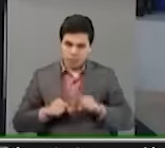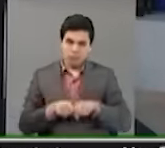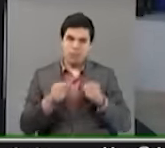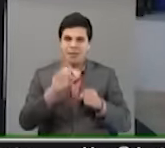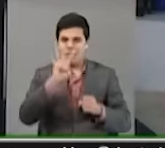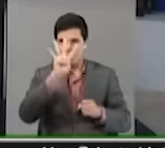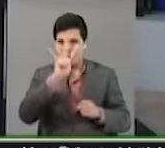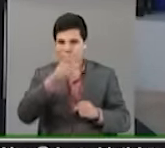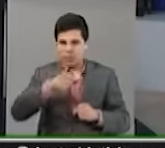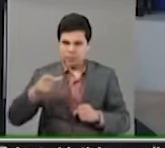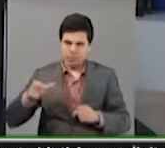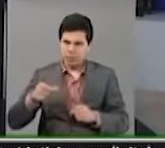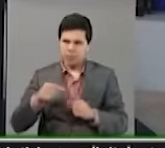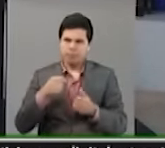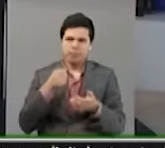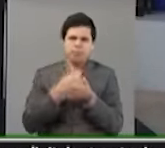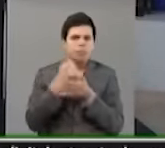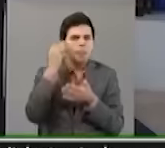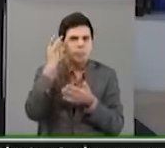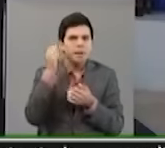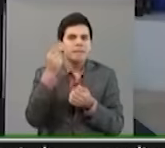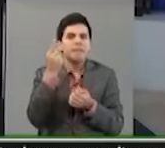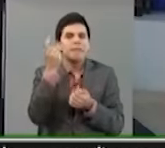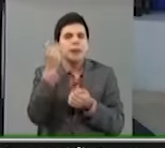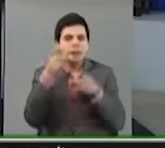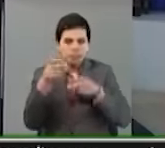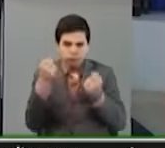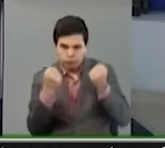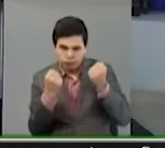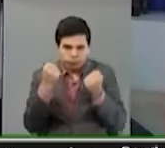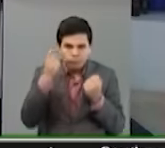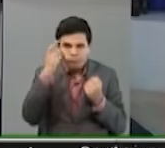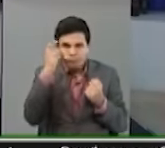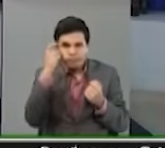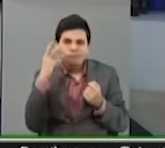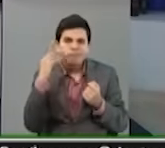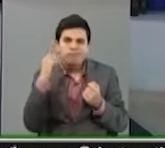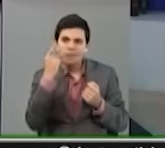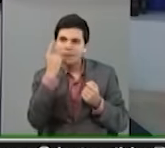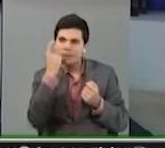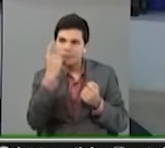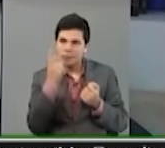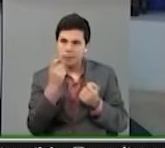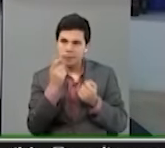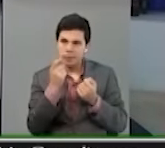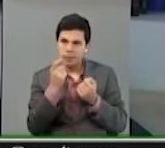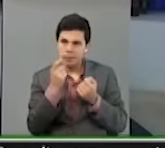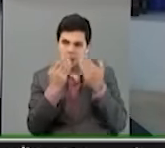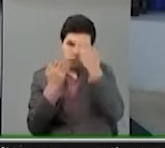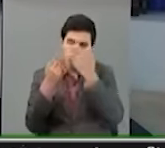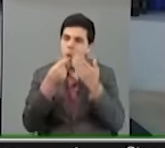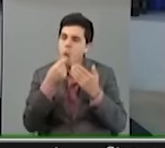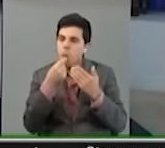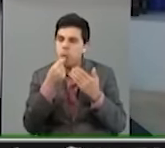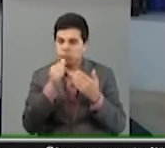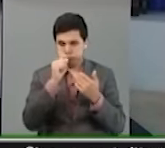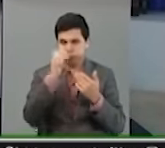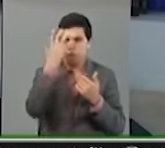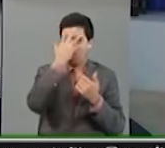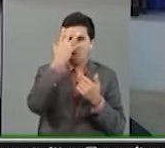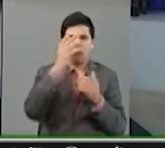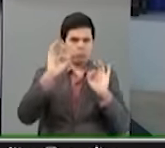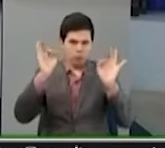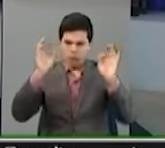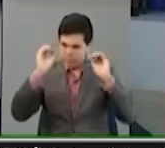las autoridades, esto se debió a la falta de pericia por parte del conductor, pues se le realizó la prueba de alcoholemia y esta dio